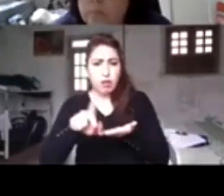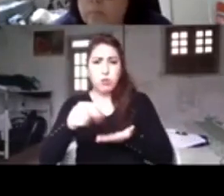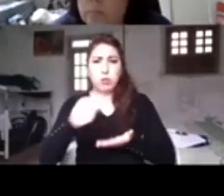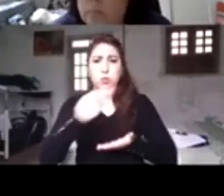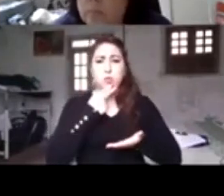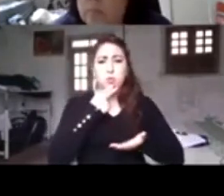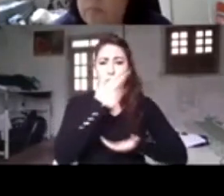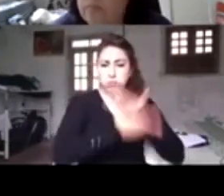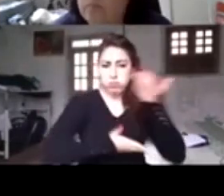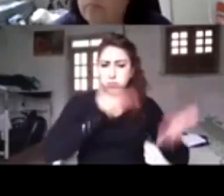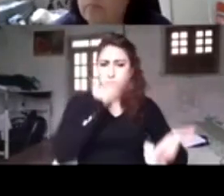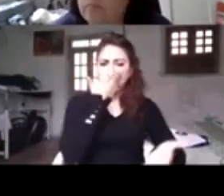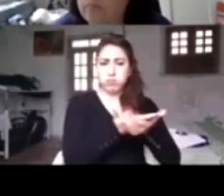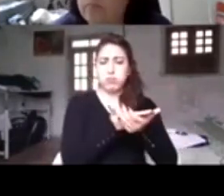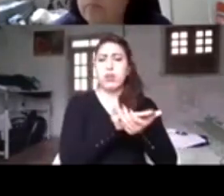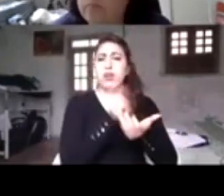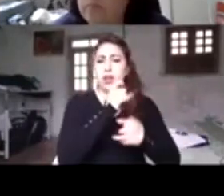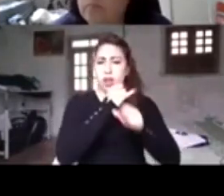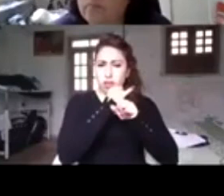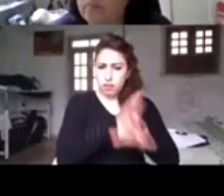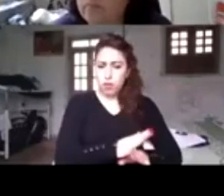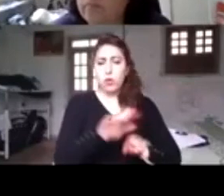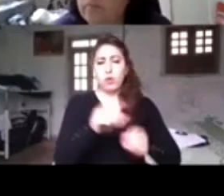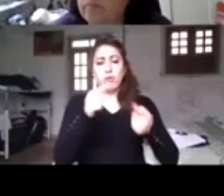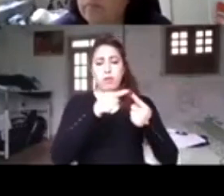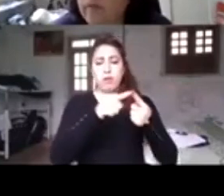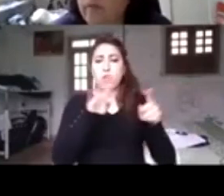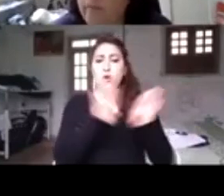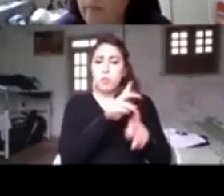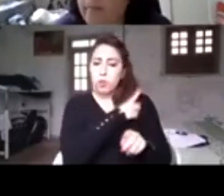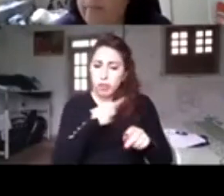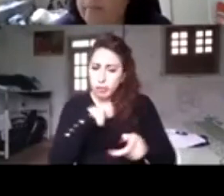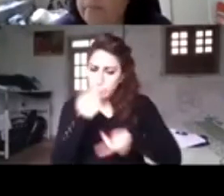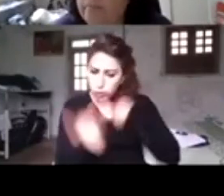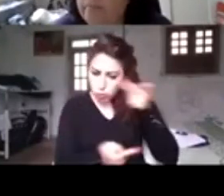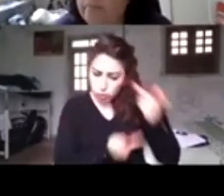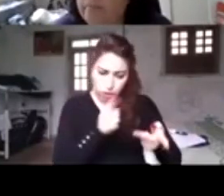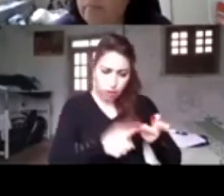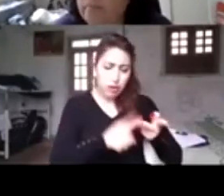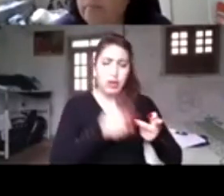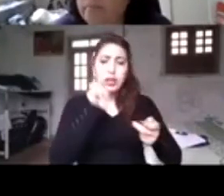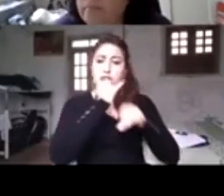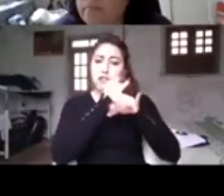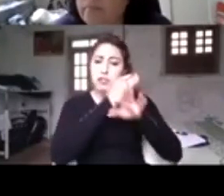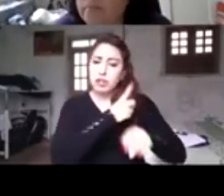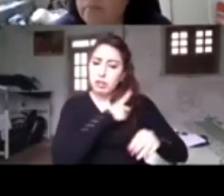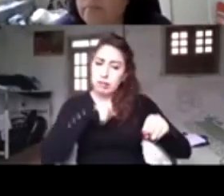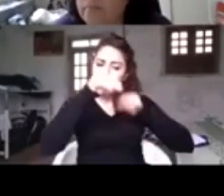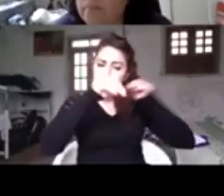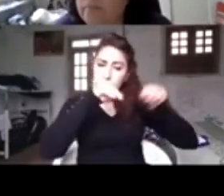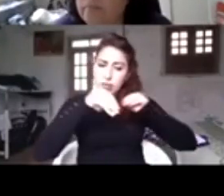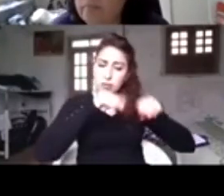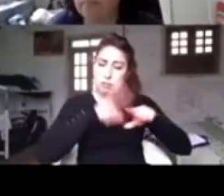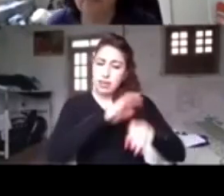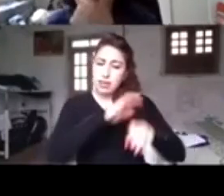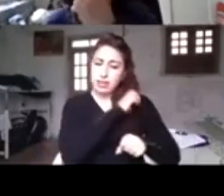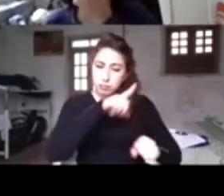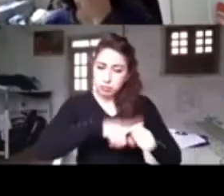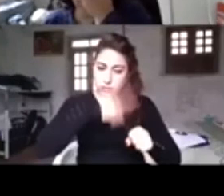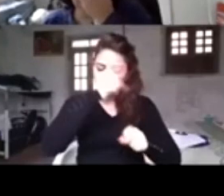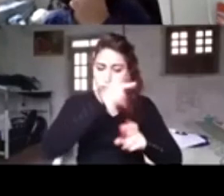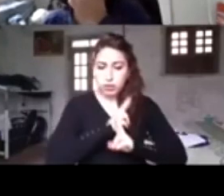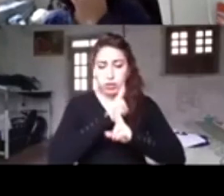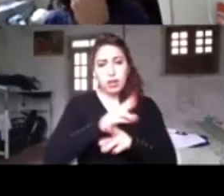acceso, cómo debe preguntarse, qué datos incluir, qué no, qué es necesario. Gracias por tu